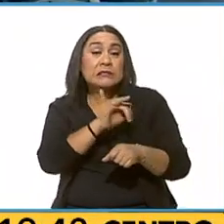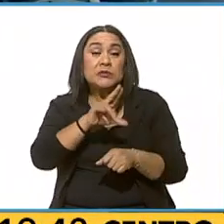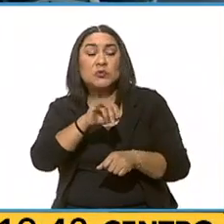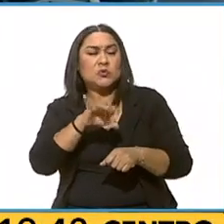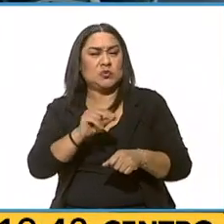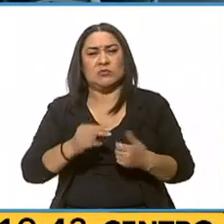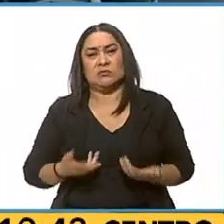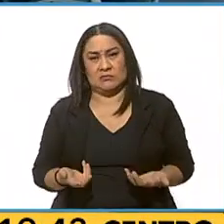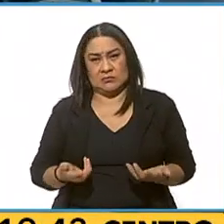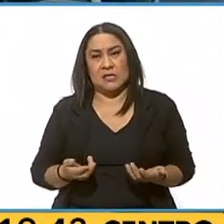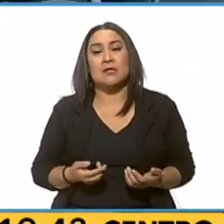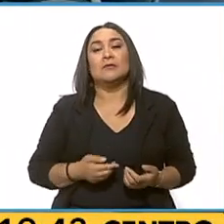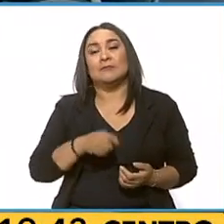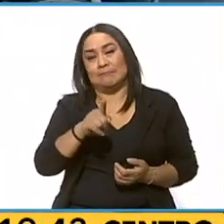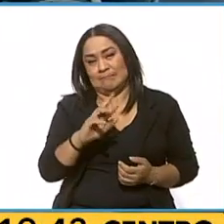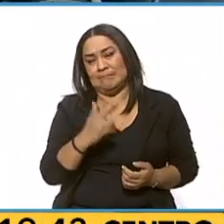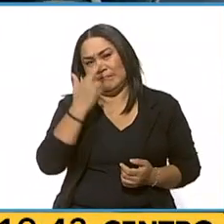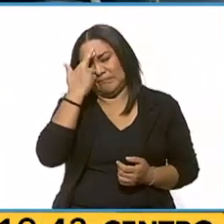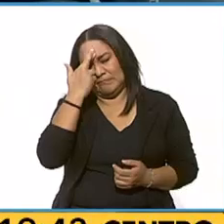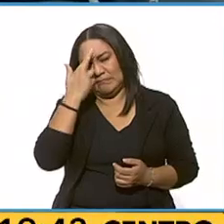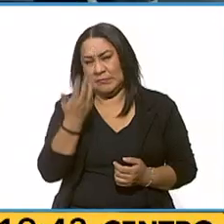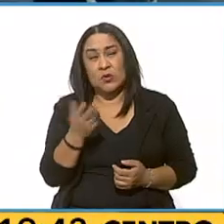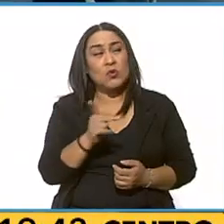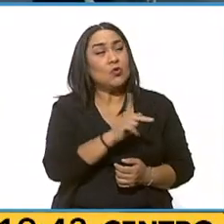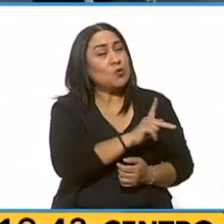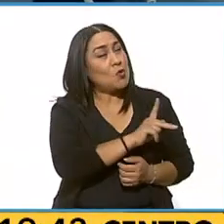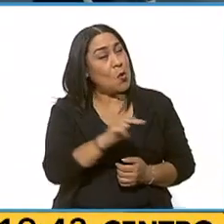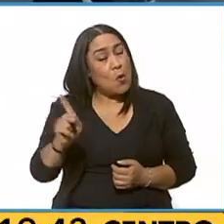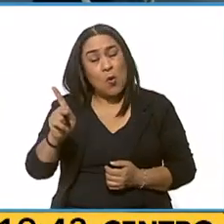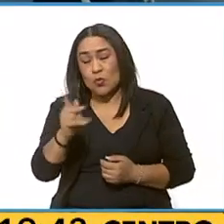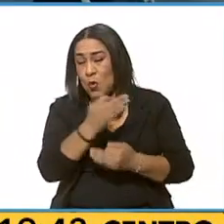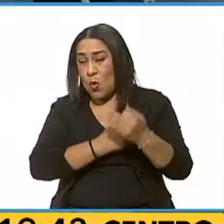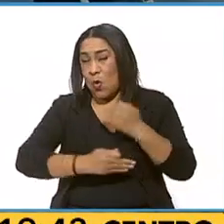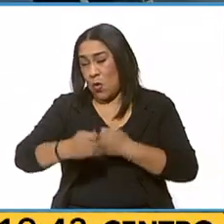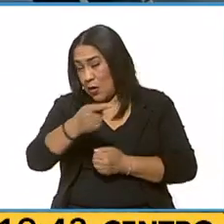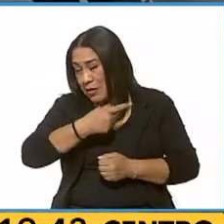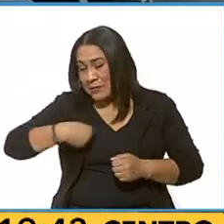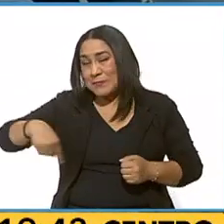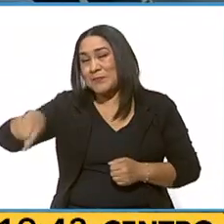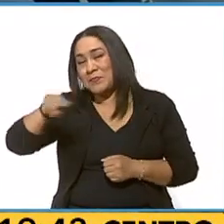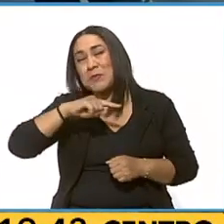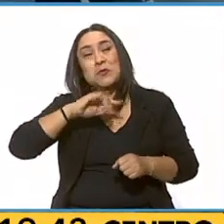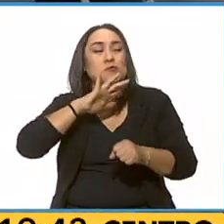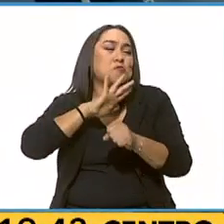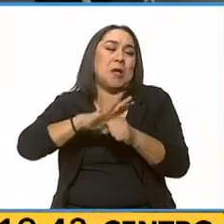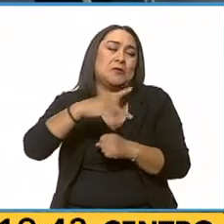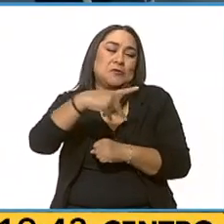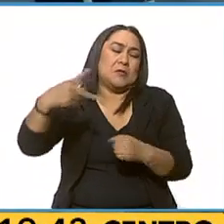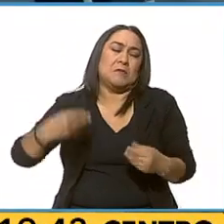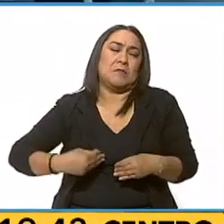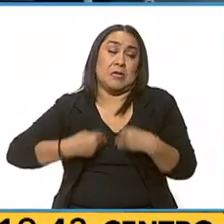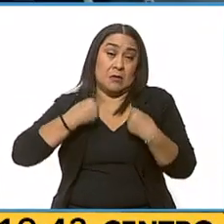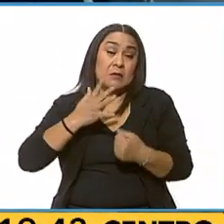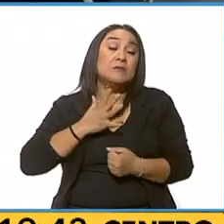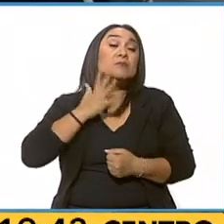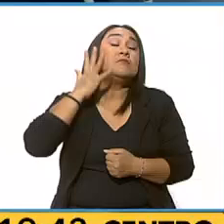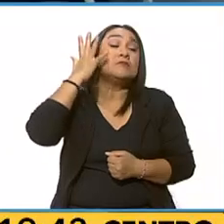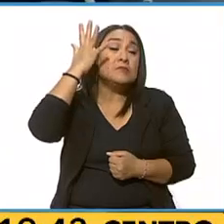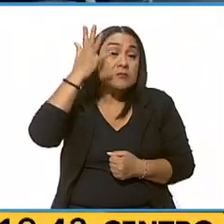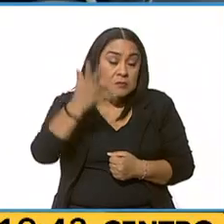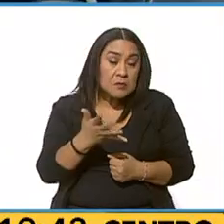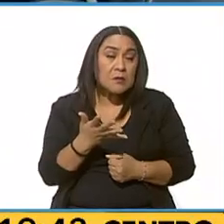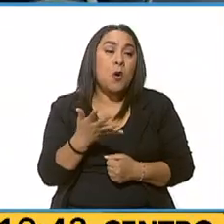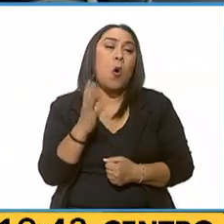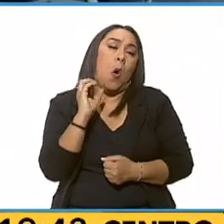que hacer una reflexión. Todas y todos nosotros, en algún punto de la vida, vamos a tener que ver o